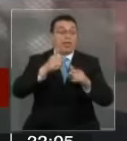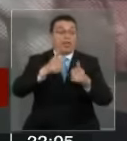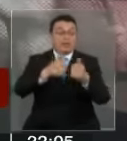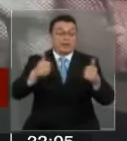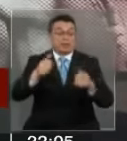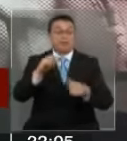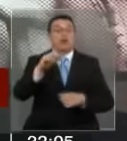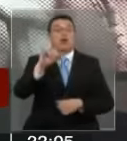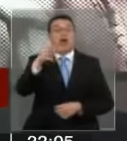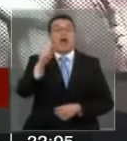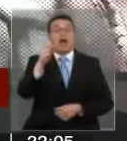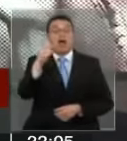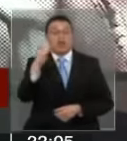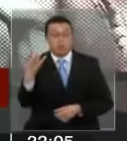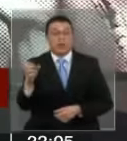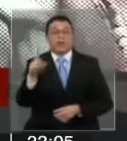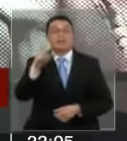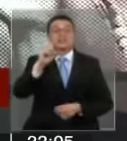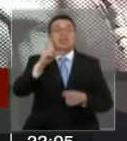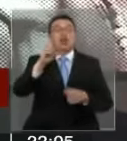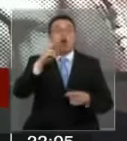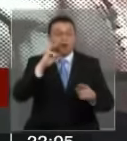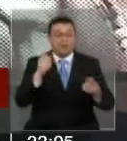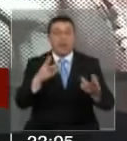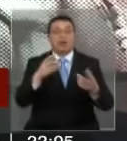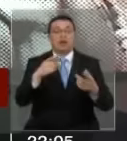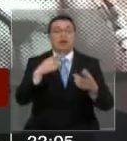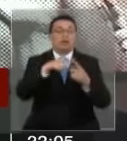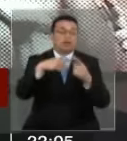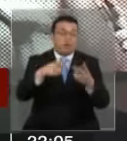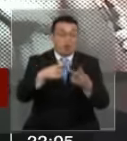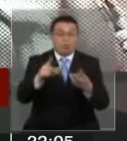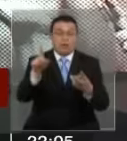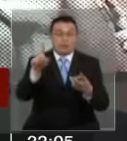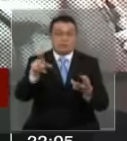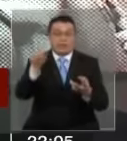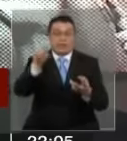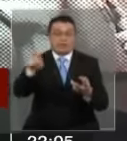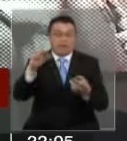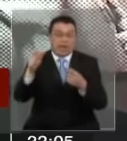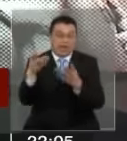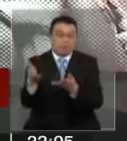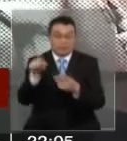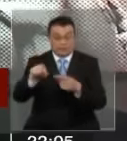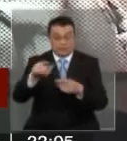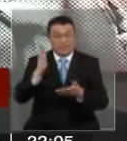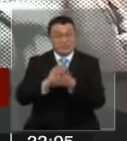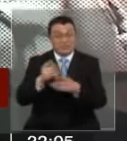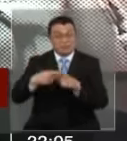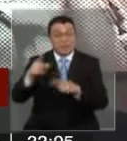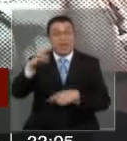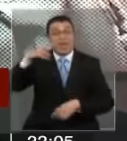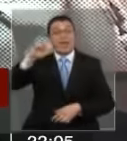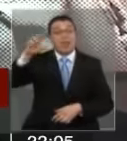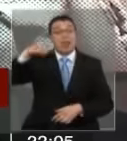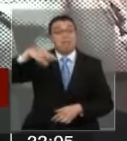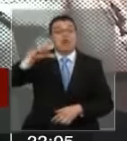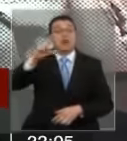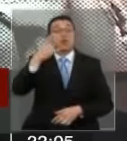como Jurasek, como Segovia, como el Choclo Delano, por esas sociedades anónimas. Y este fin de semana el Mercurio publicó que de